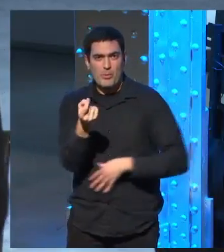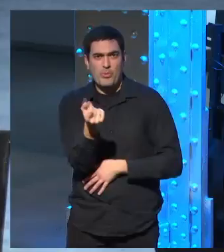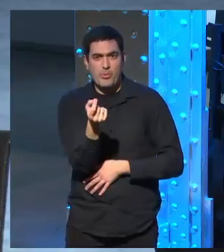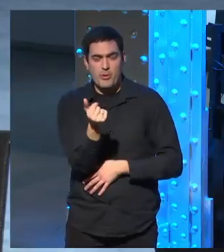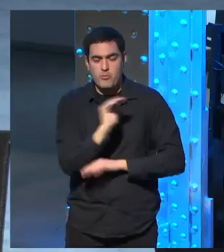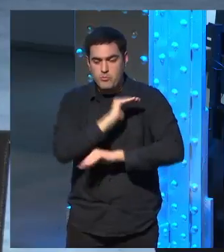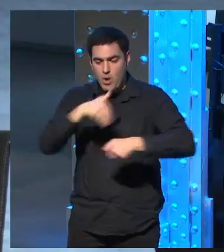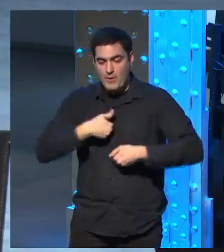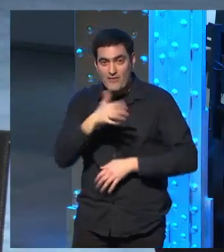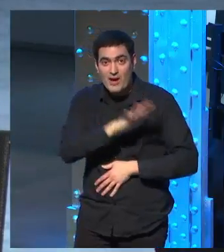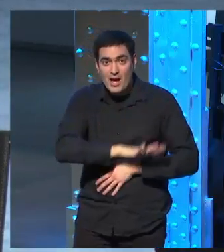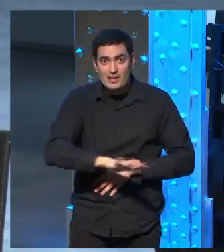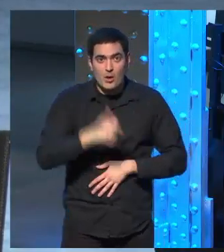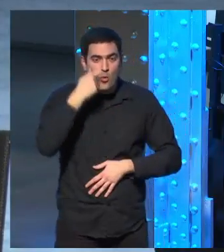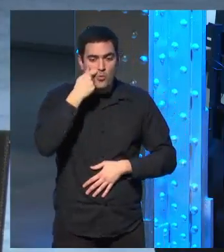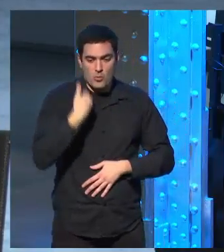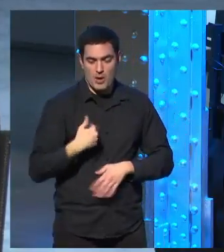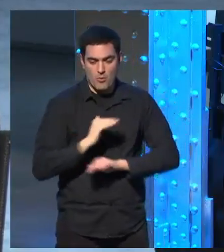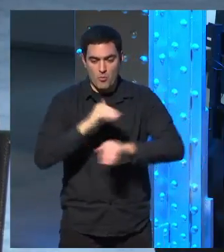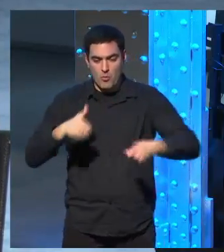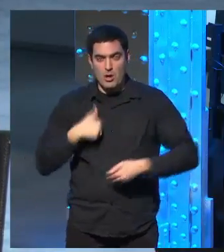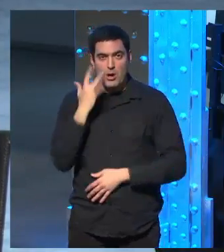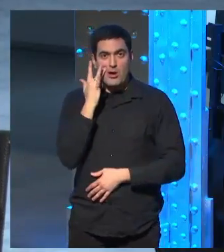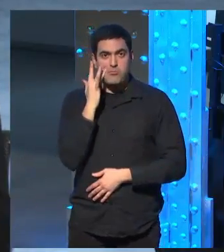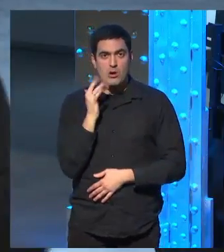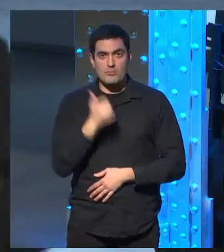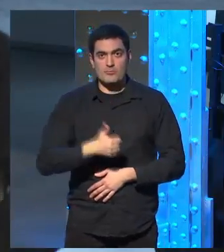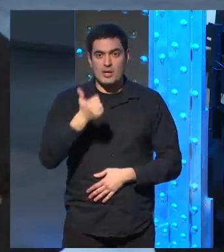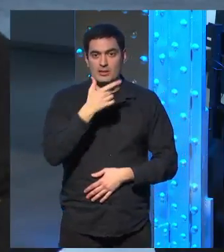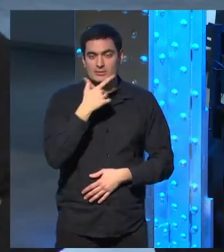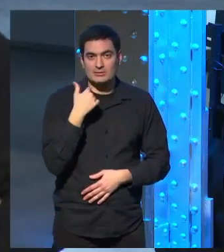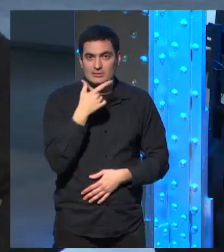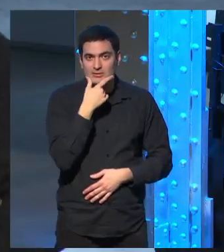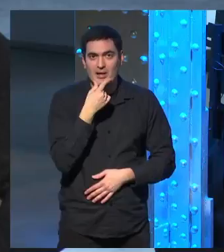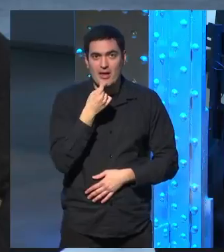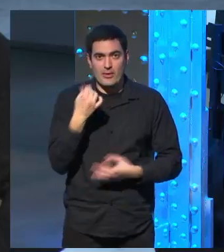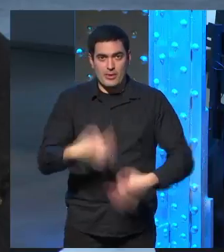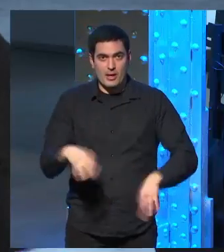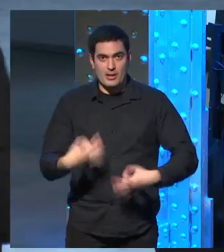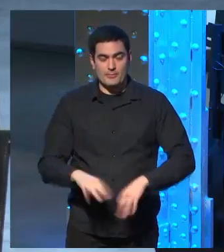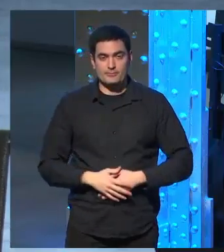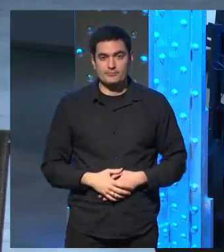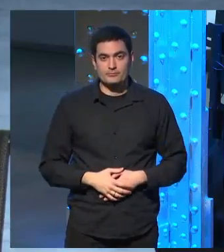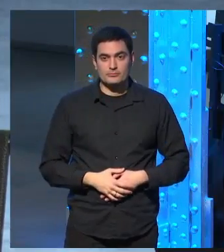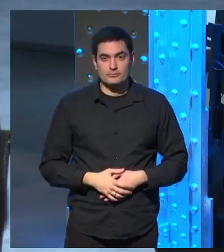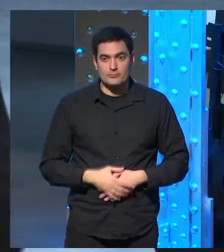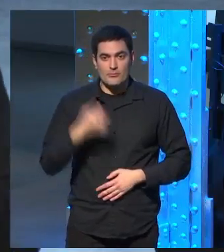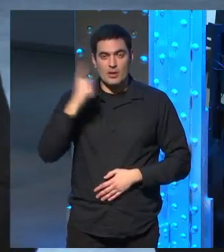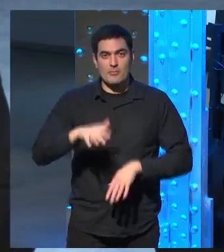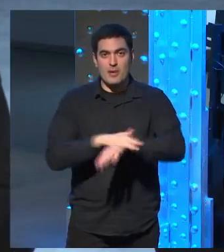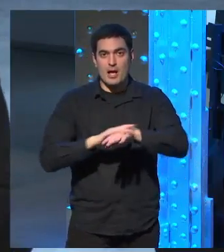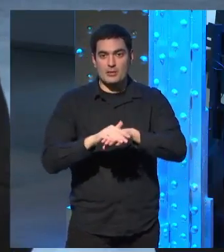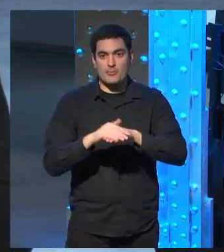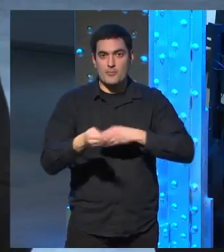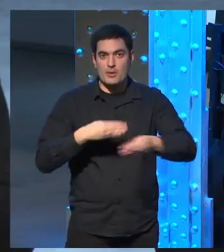vuelta a la humanidad más primaria, más pura, más elemental, sencilla, pero también como base de